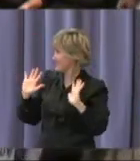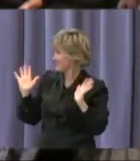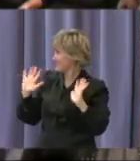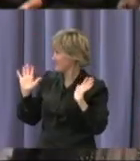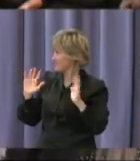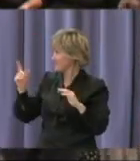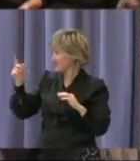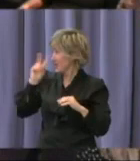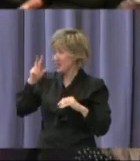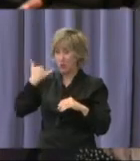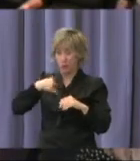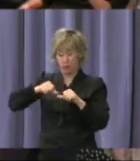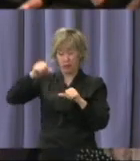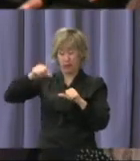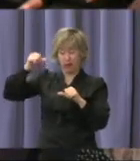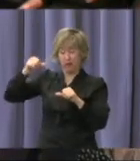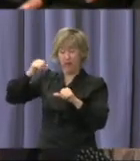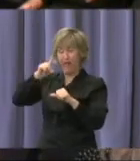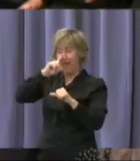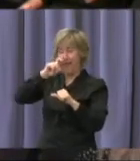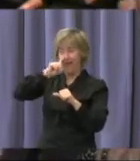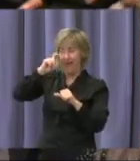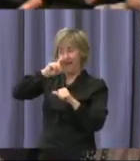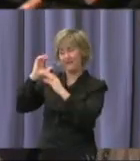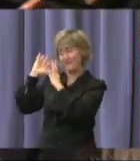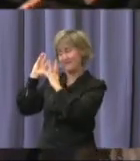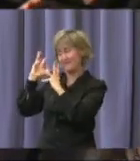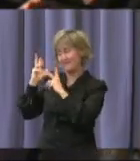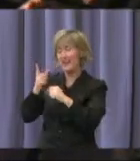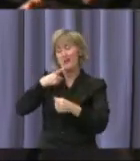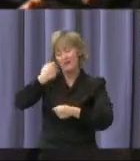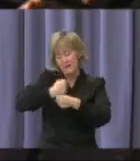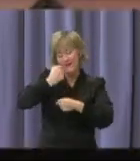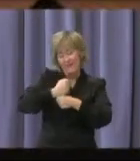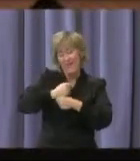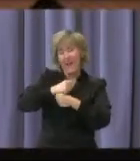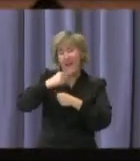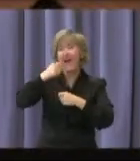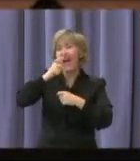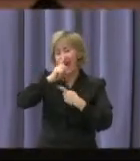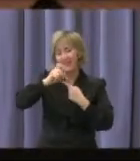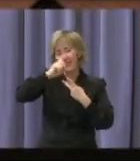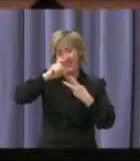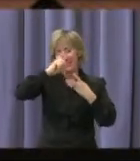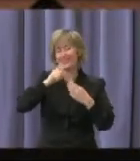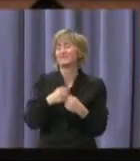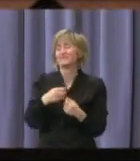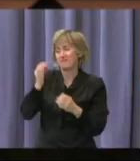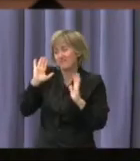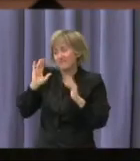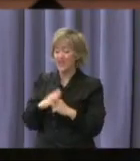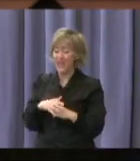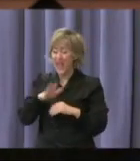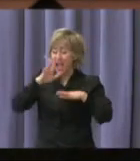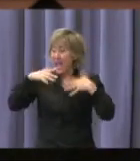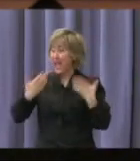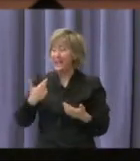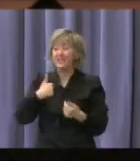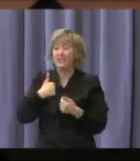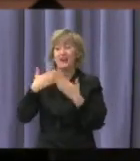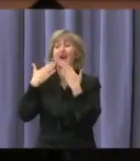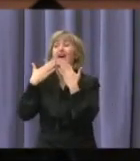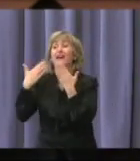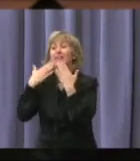la cantidad de años que acumula uno, porque mucho trabajo es que se van sumando años, fundamentalmente. Bueno, en primer lugar, mi agradecimiento al